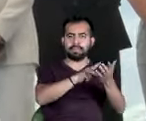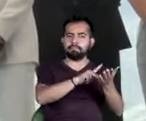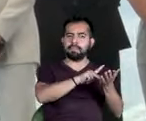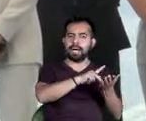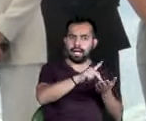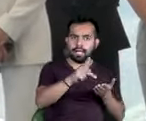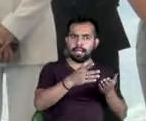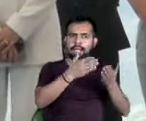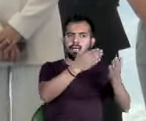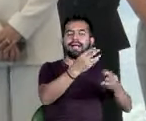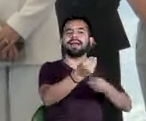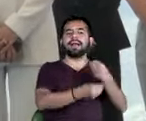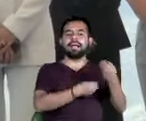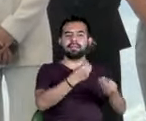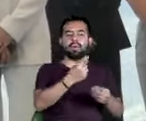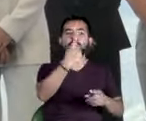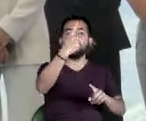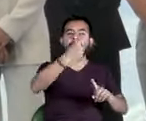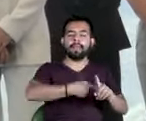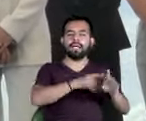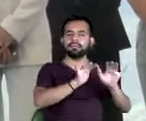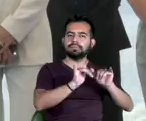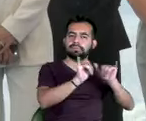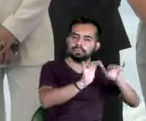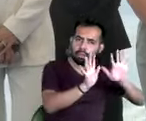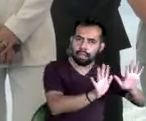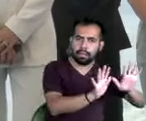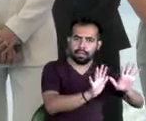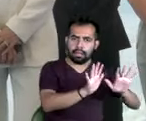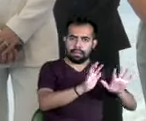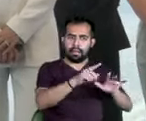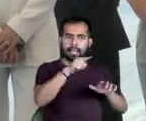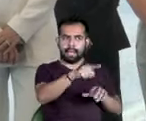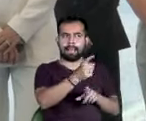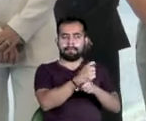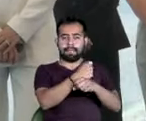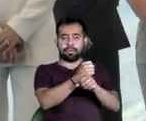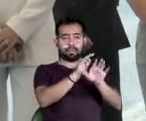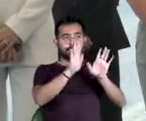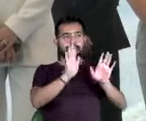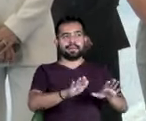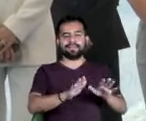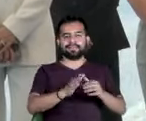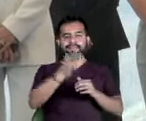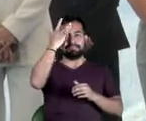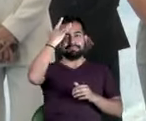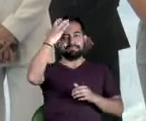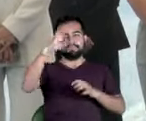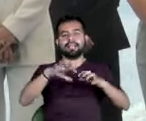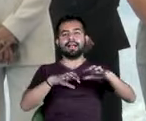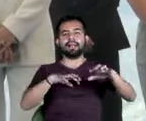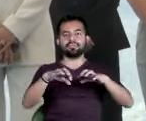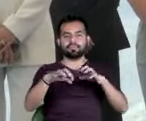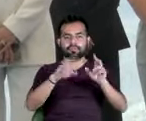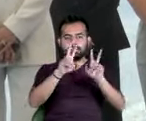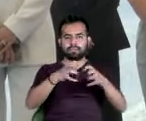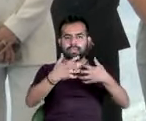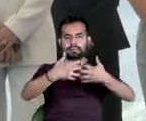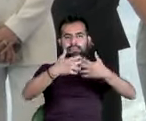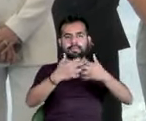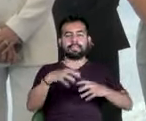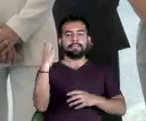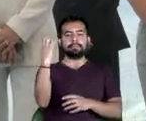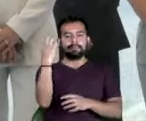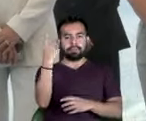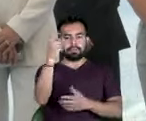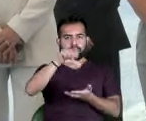se paró un metro. Nos han dicho que ese metro se paró porque se accionó un mecanismo de emergencia de parte de un